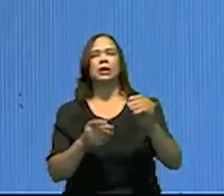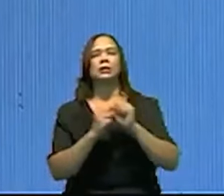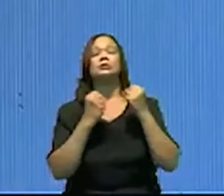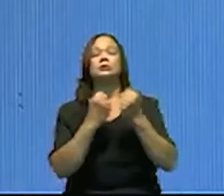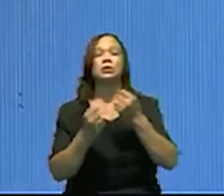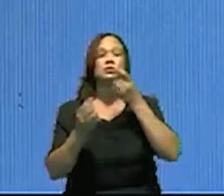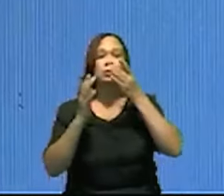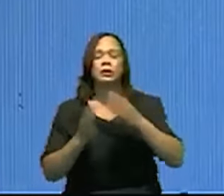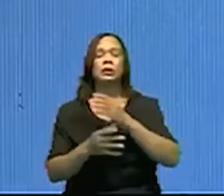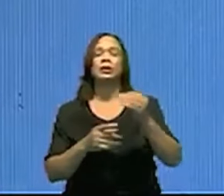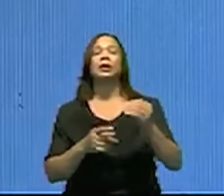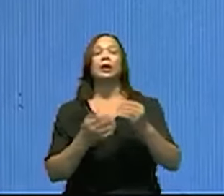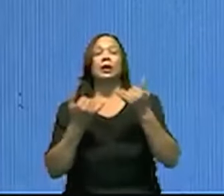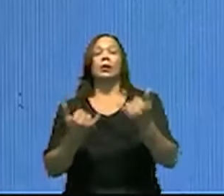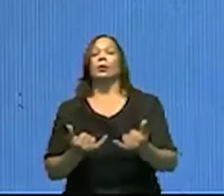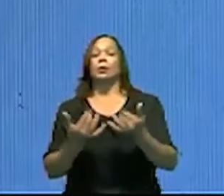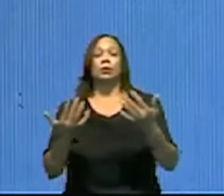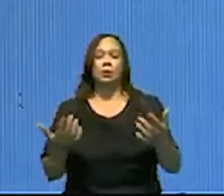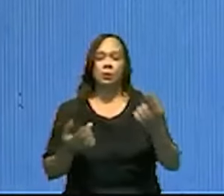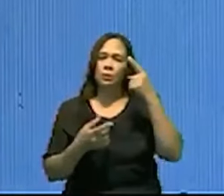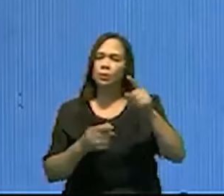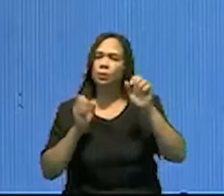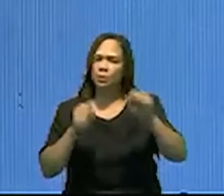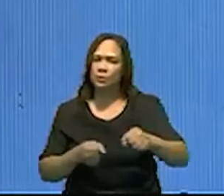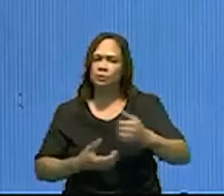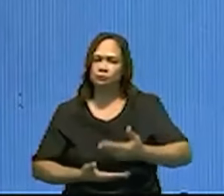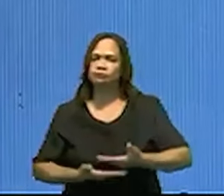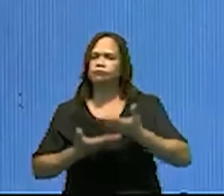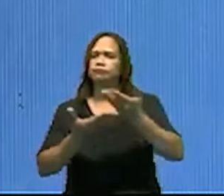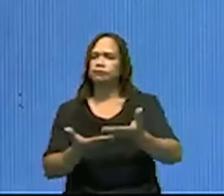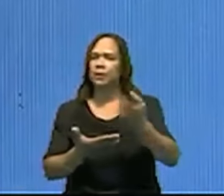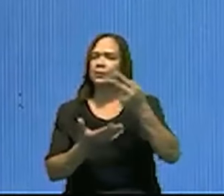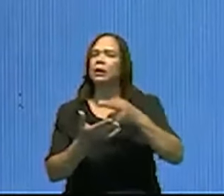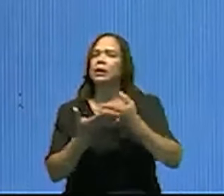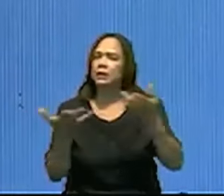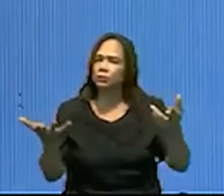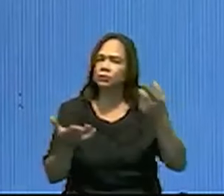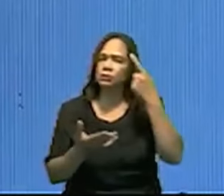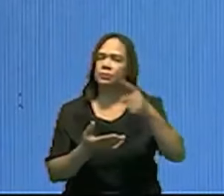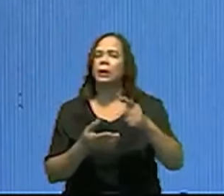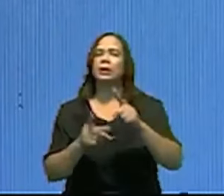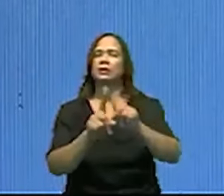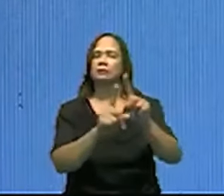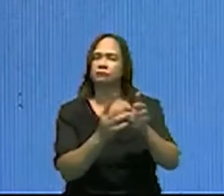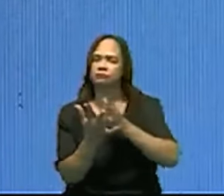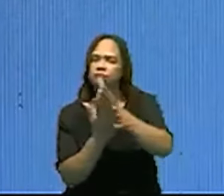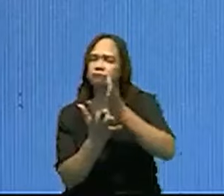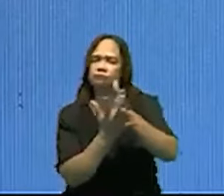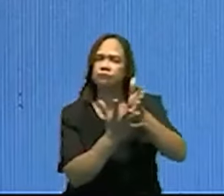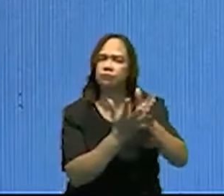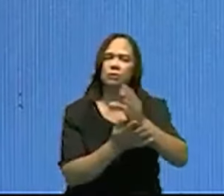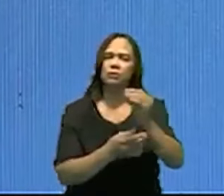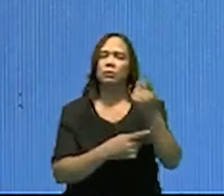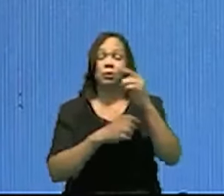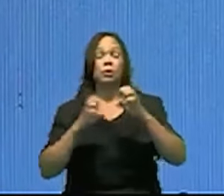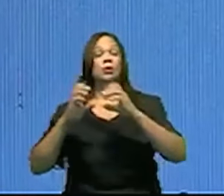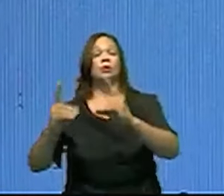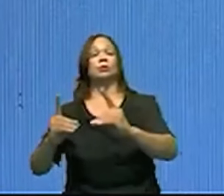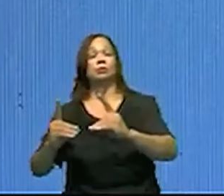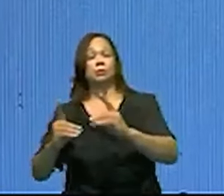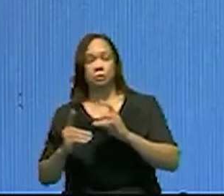sociedad dominicana en el día de hoy, con la cual podamos disponer de recursos para áreas mucho más sensibles como